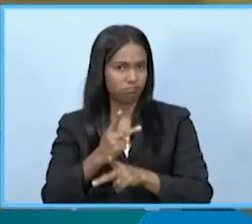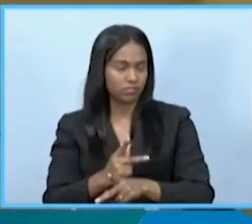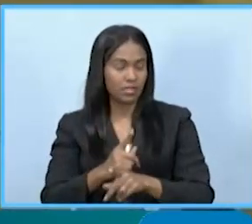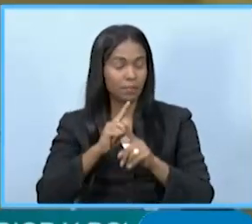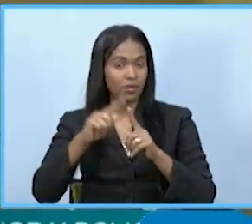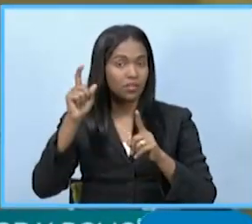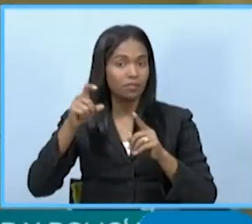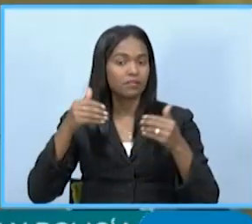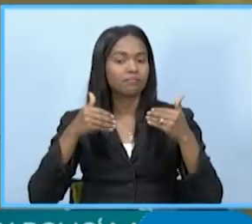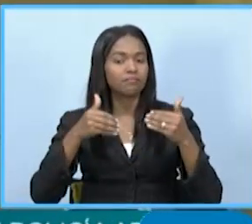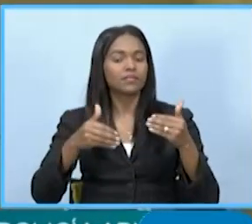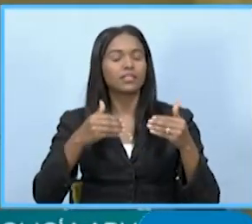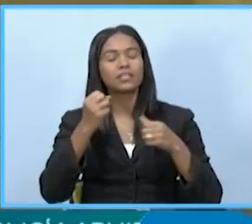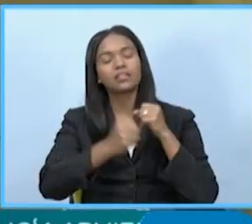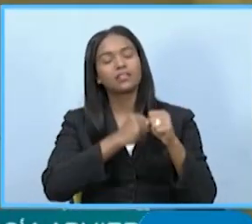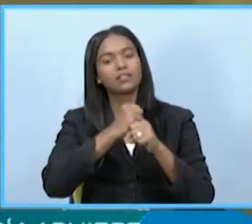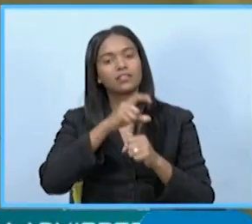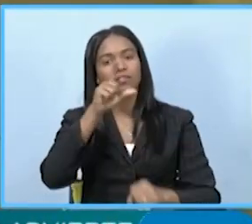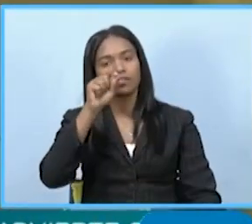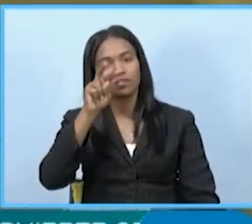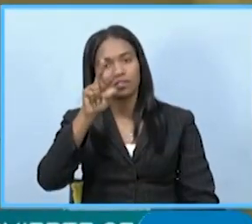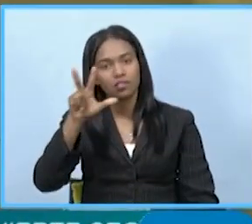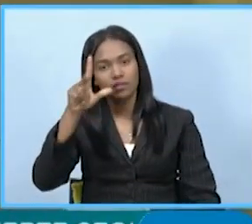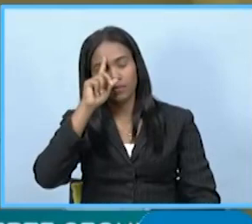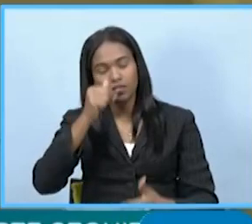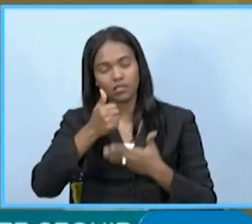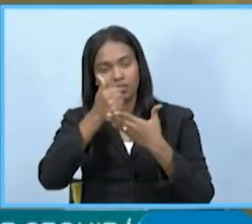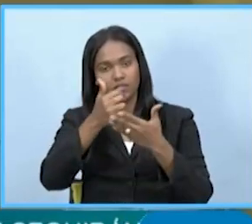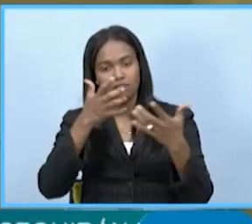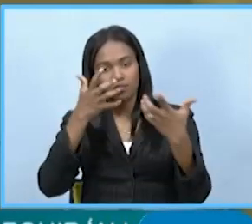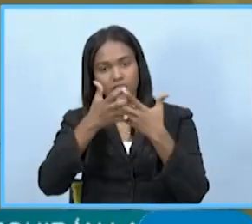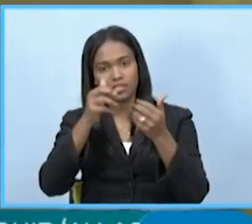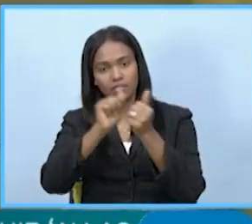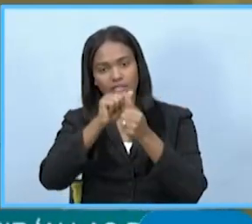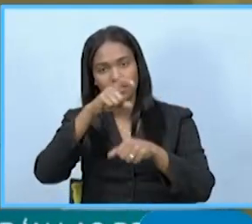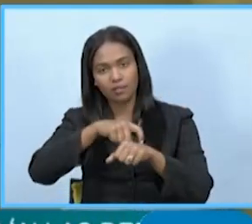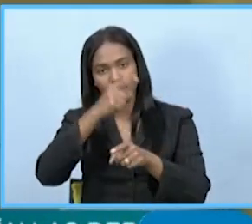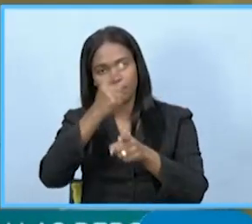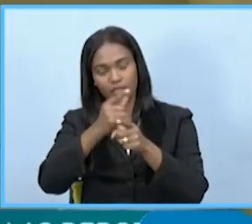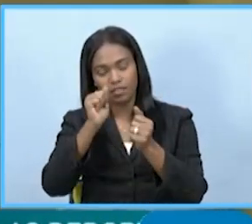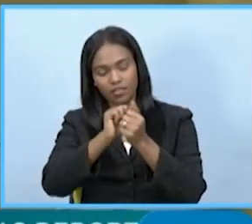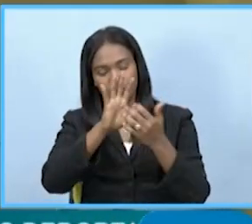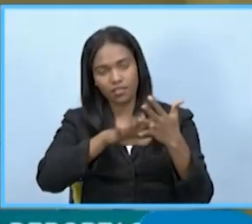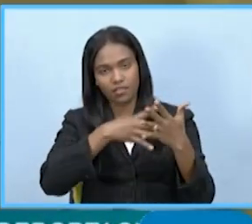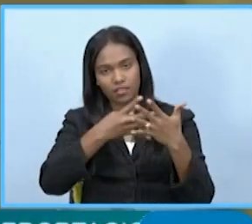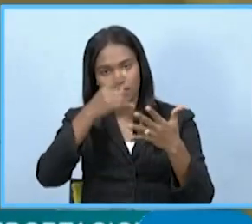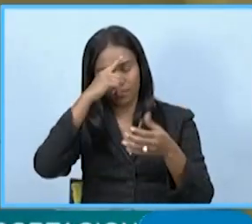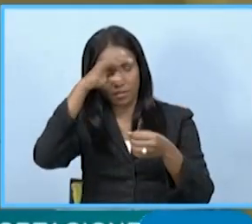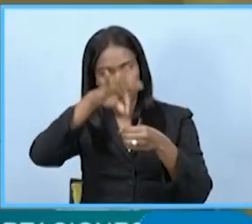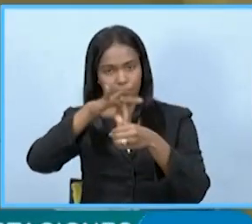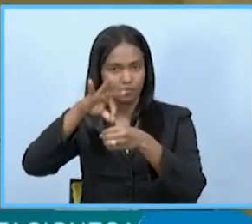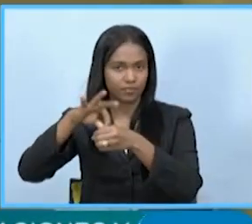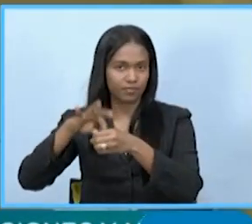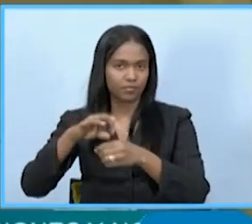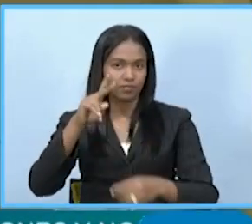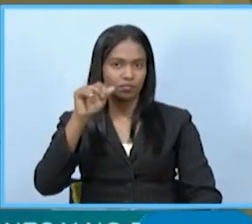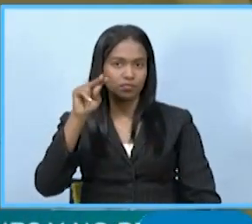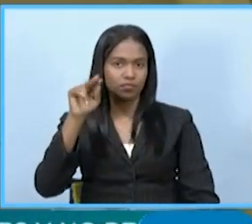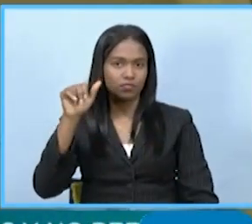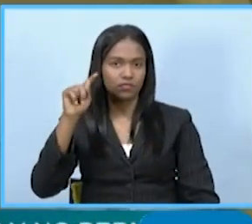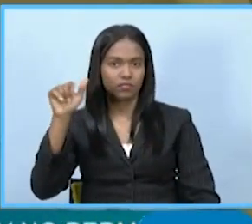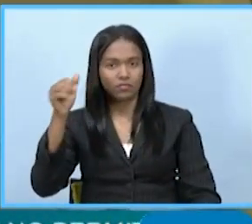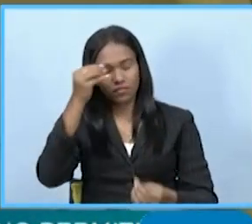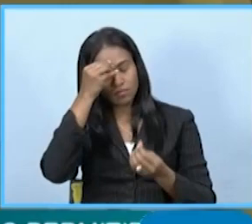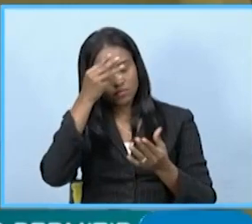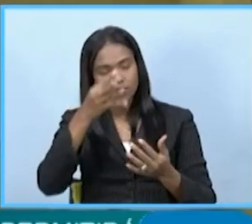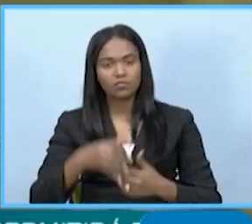pero debe ser ejecutado en el 2023 para garantizar cumplir a tiempo con el calendario electoral. Ramón Santana Álvarez,